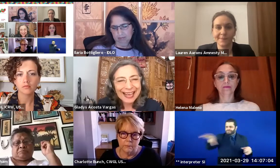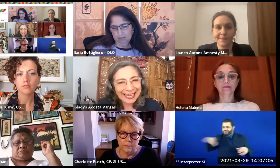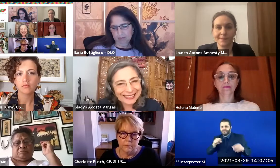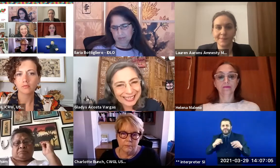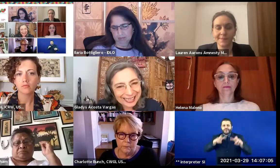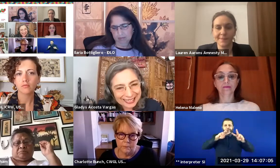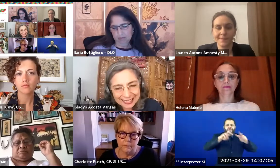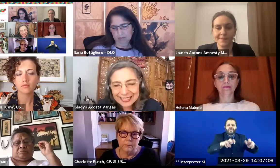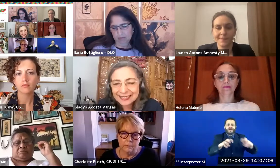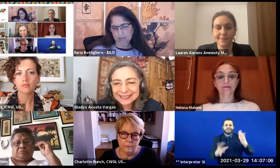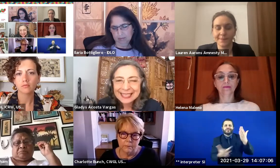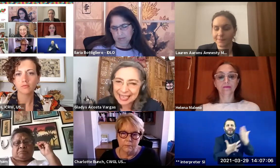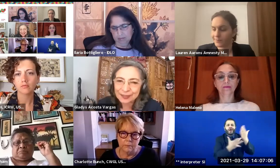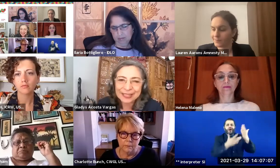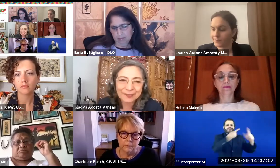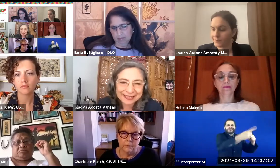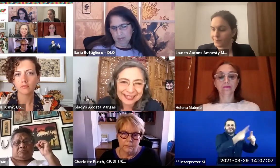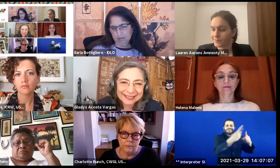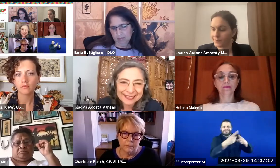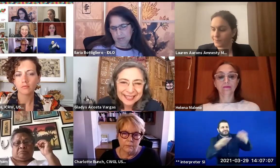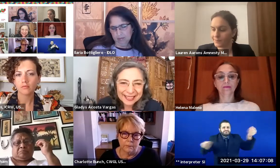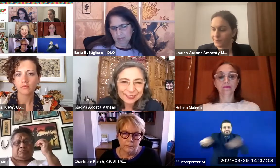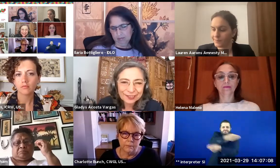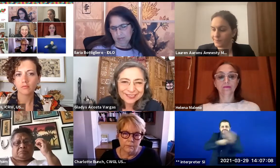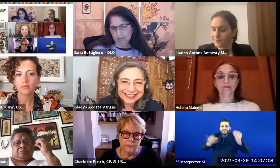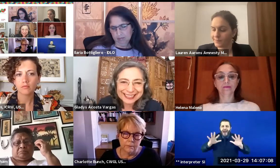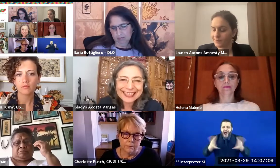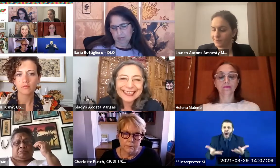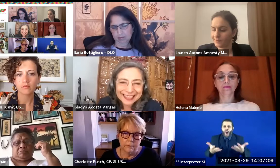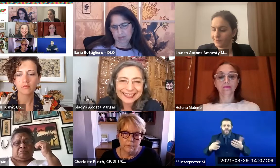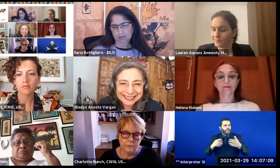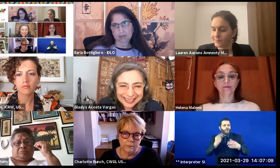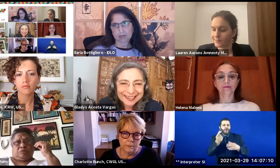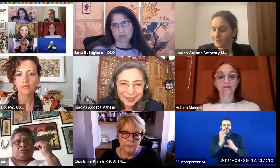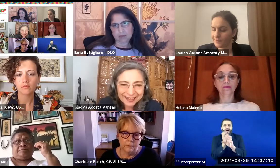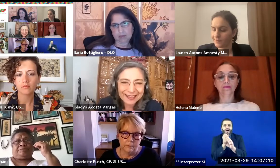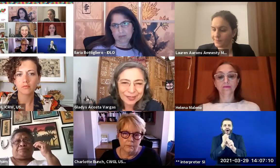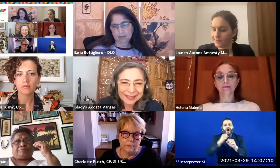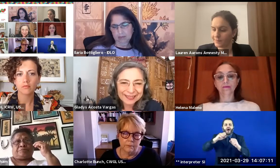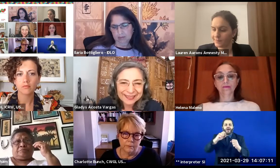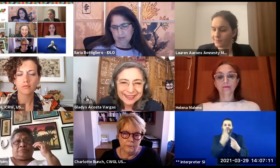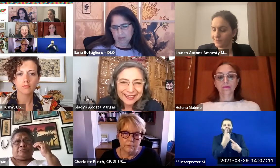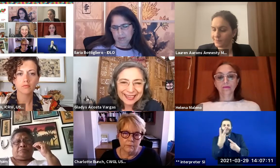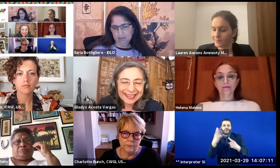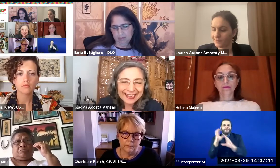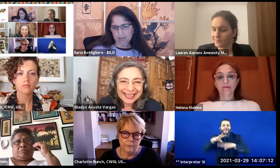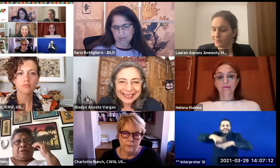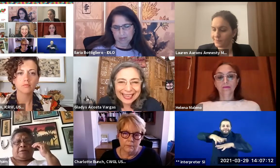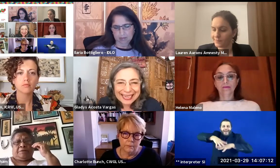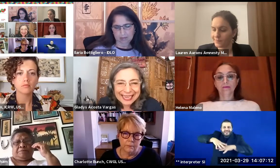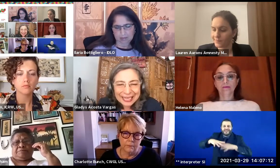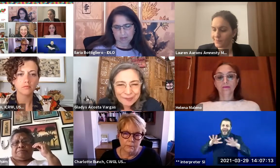digital, a las ingenierías y a las matemáticas. Esto tiene que entrar verdaderamente